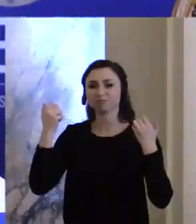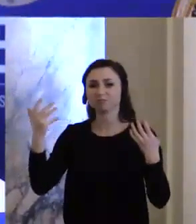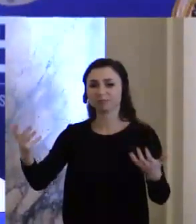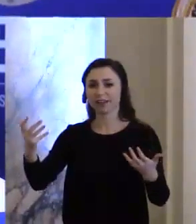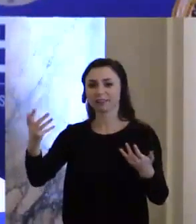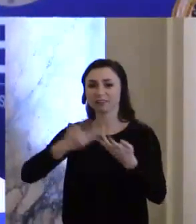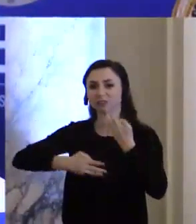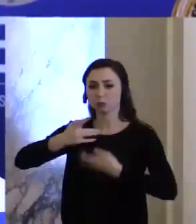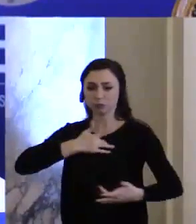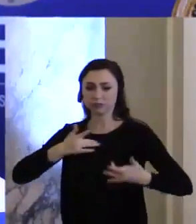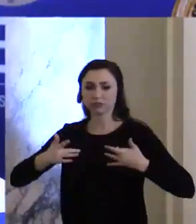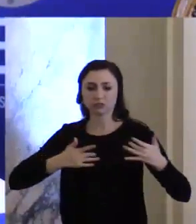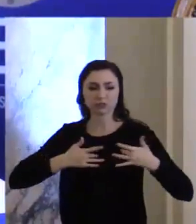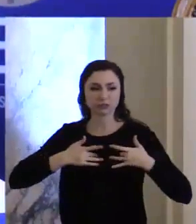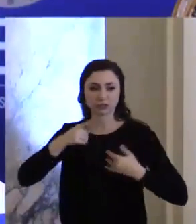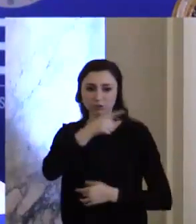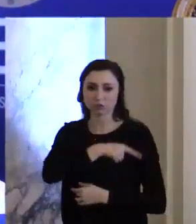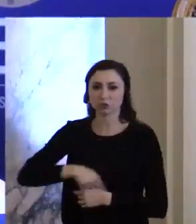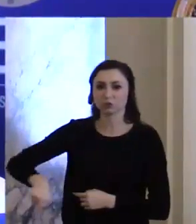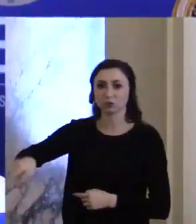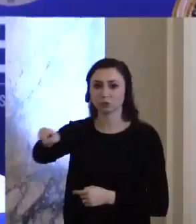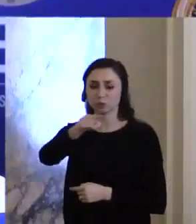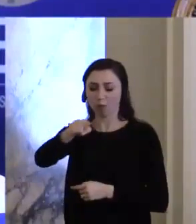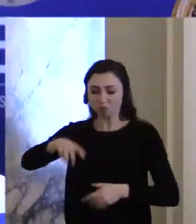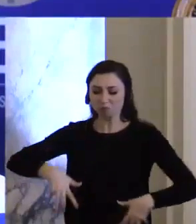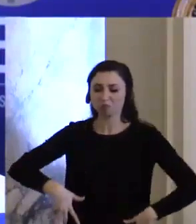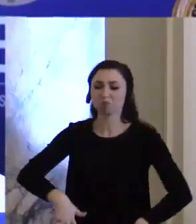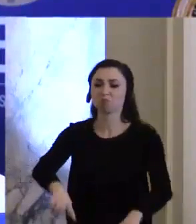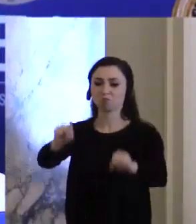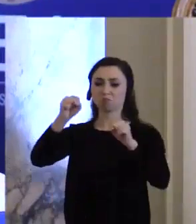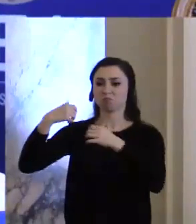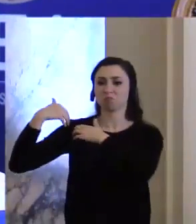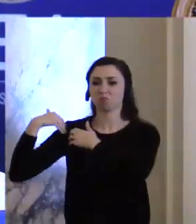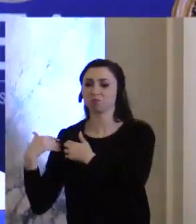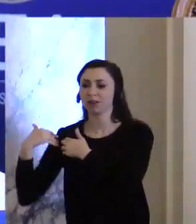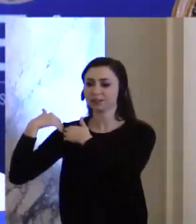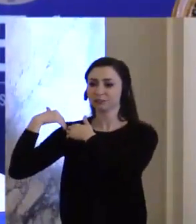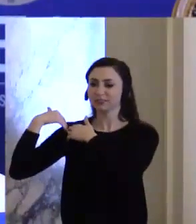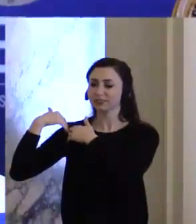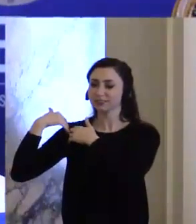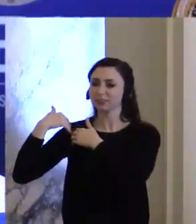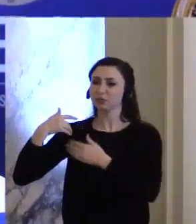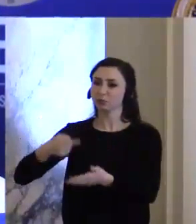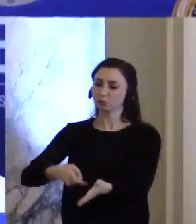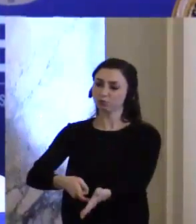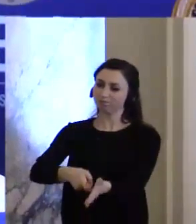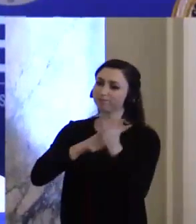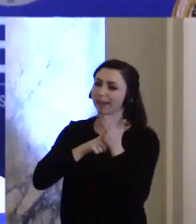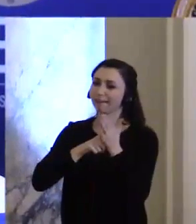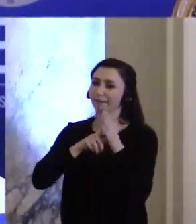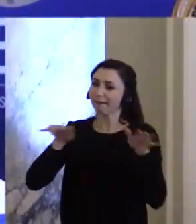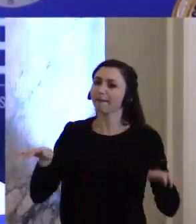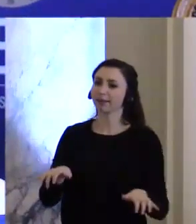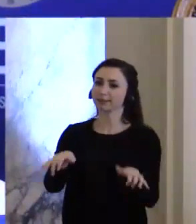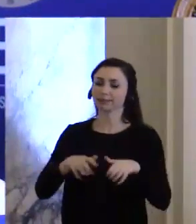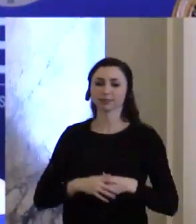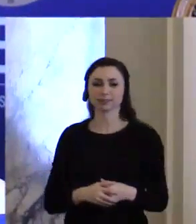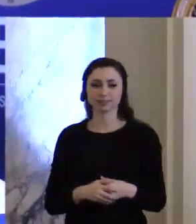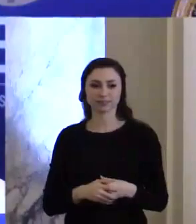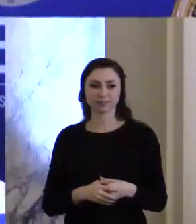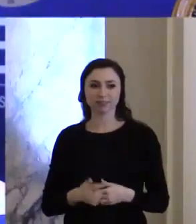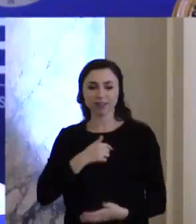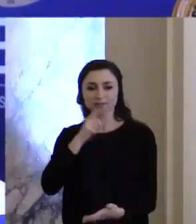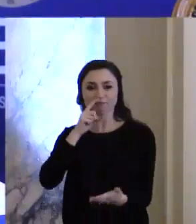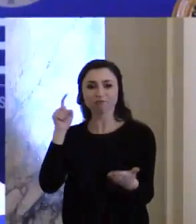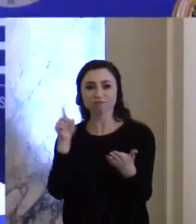sociales, ustedes han tomado la iniciativa para exigir acciones. Yo reconozco la importancia de